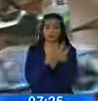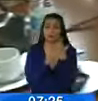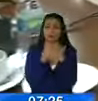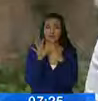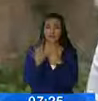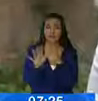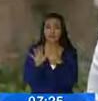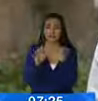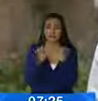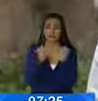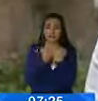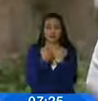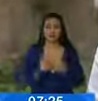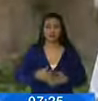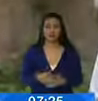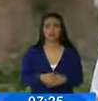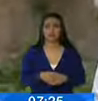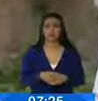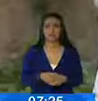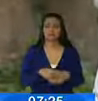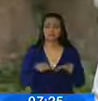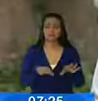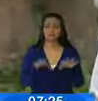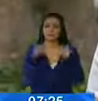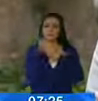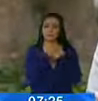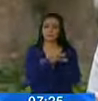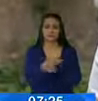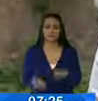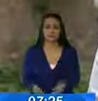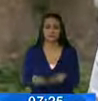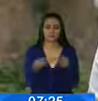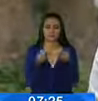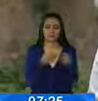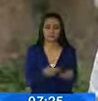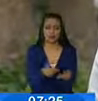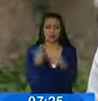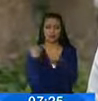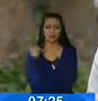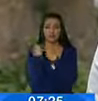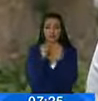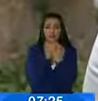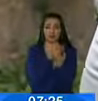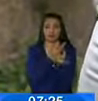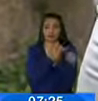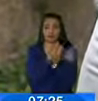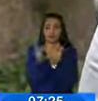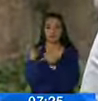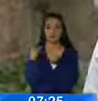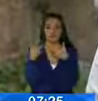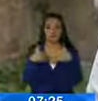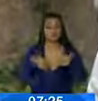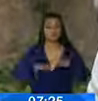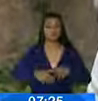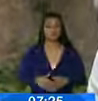sector. Habrá un traspaso y sobre todo una entrega totalmente responsable y planificada. Informó Javier Gallo.